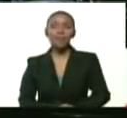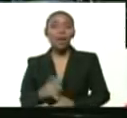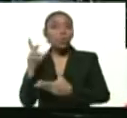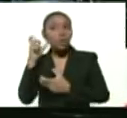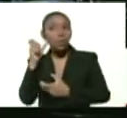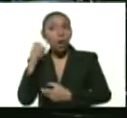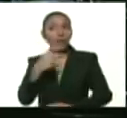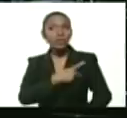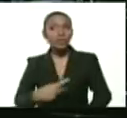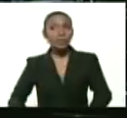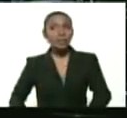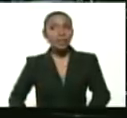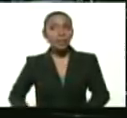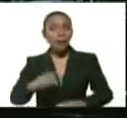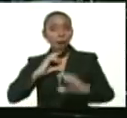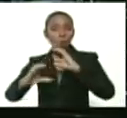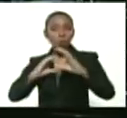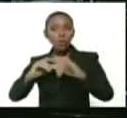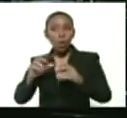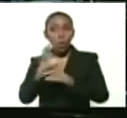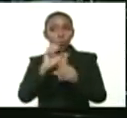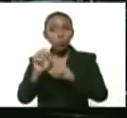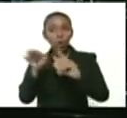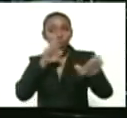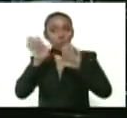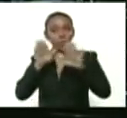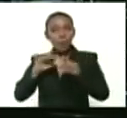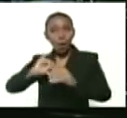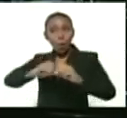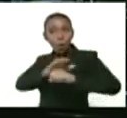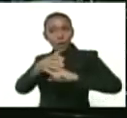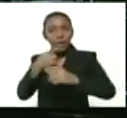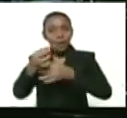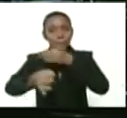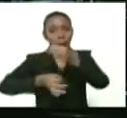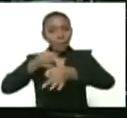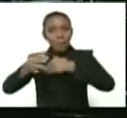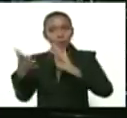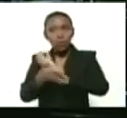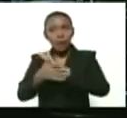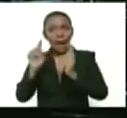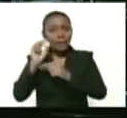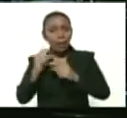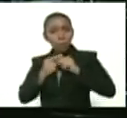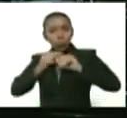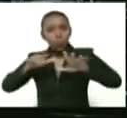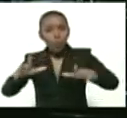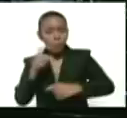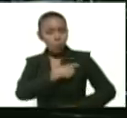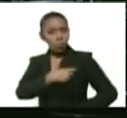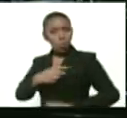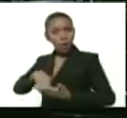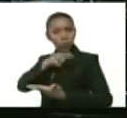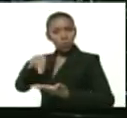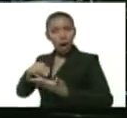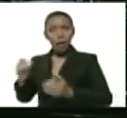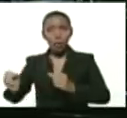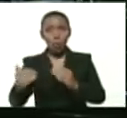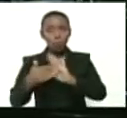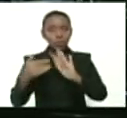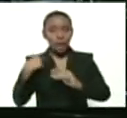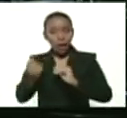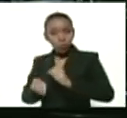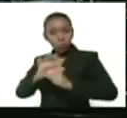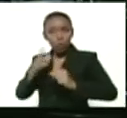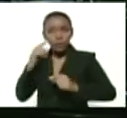Escuchamos al vicepresidente sectorial para la comunicación, cultura y turismo, el doctor Jorge Rodríguez, quien daba cuenta entonces de lo que ha sido este despliegue del protocolo nacional contra el COVID-19,